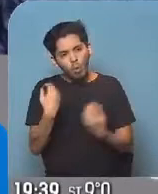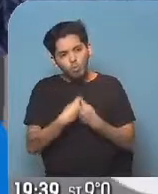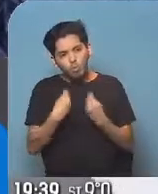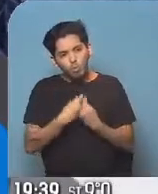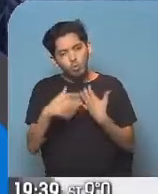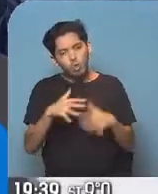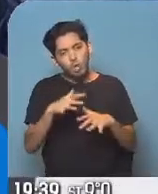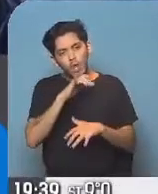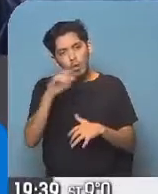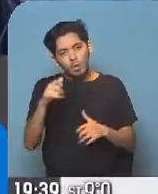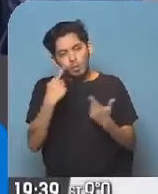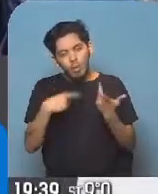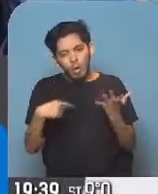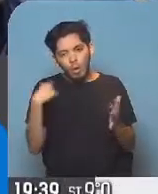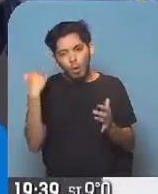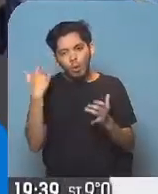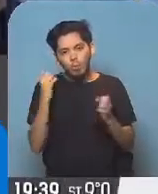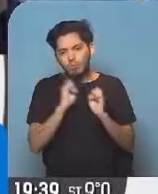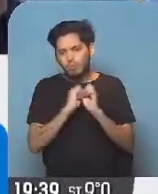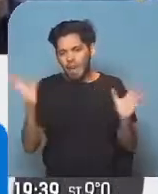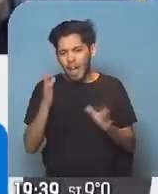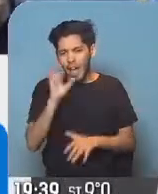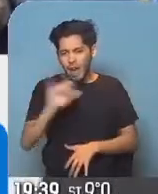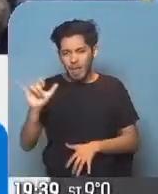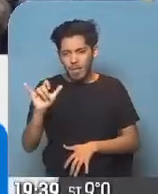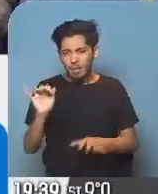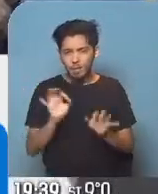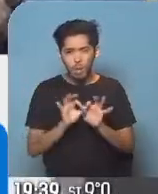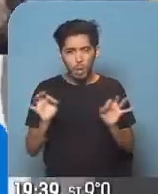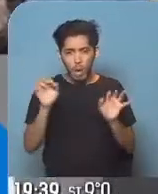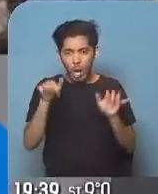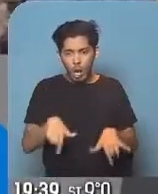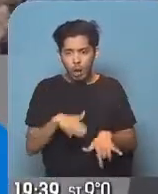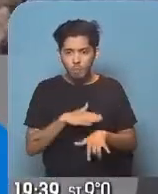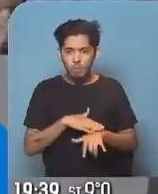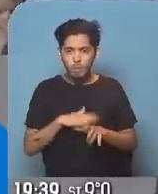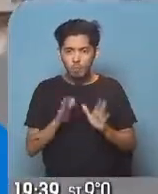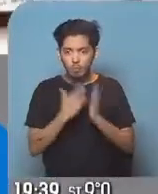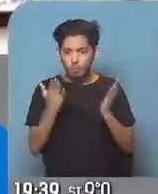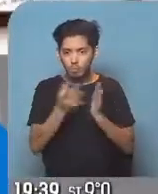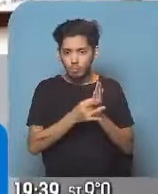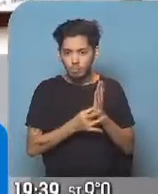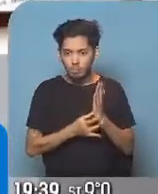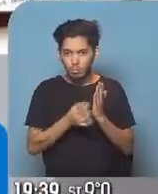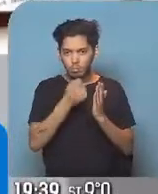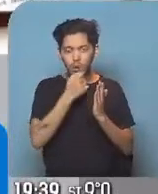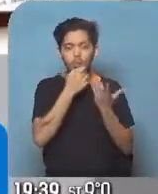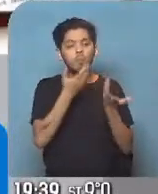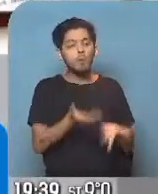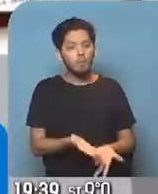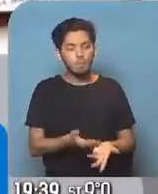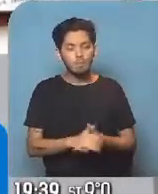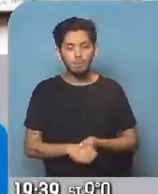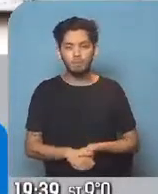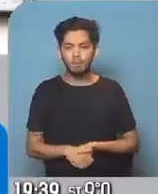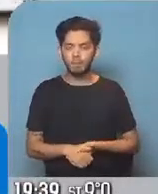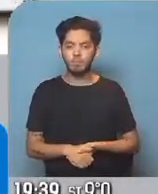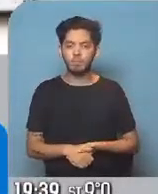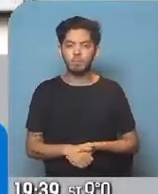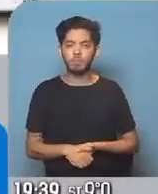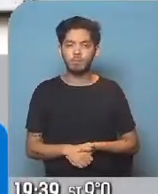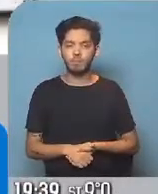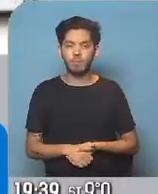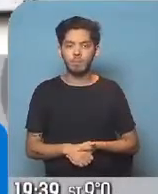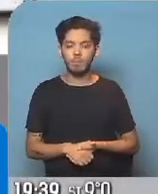había evidencias tan claras como las que existen en estos Por ejemplo. cuadernos. Por ejemplo, en el caso de